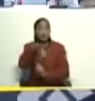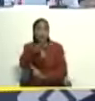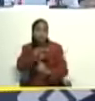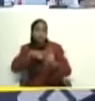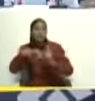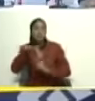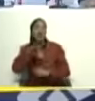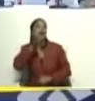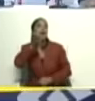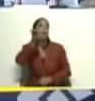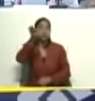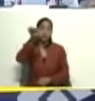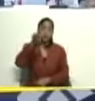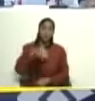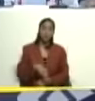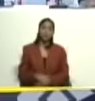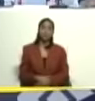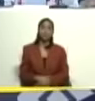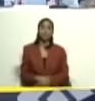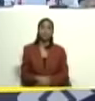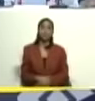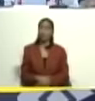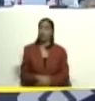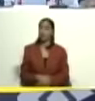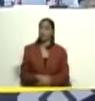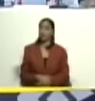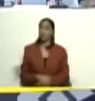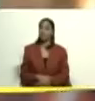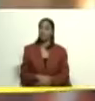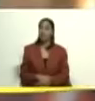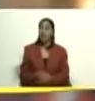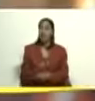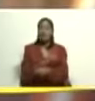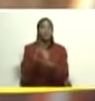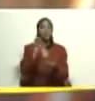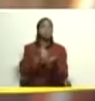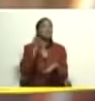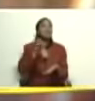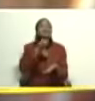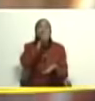Una extraordinaria aceleración de la historia.